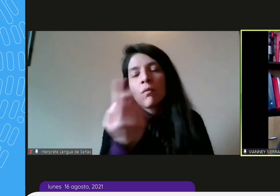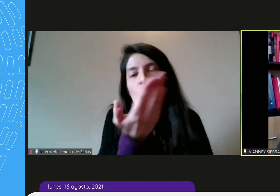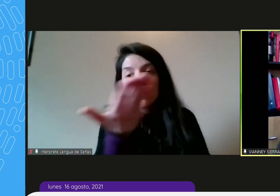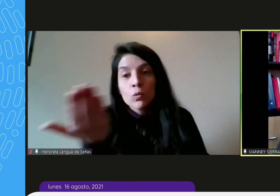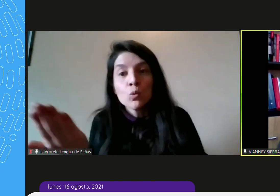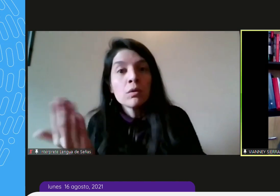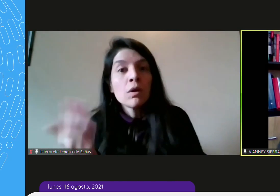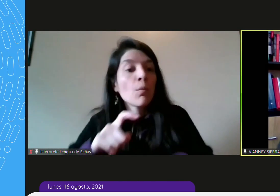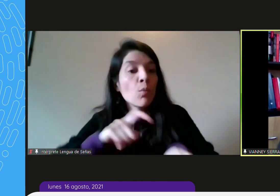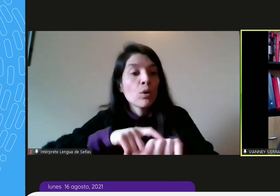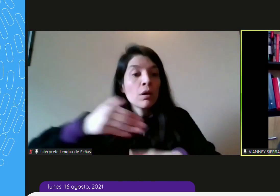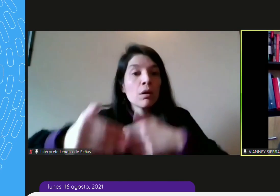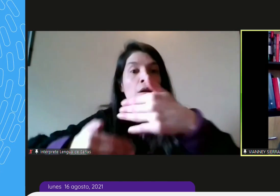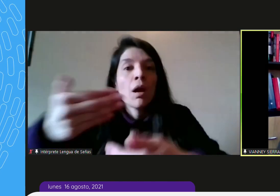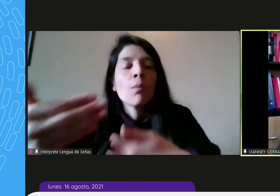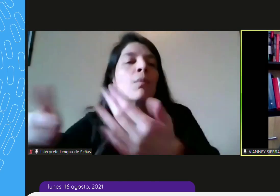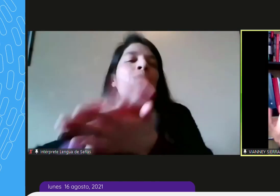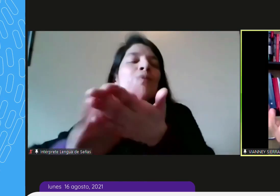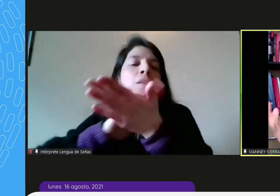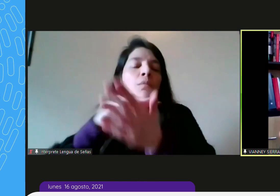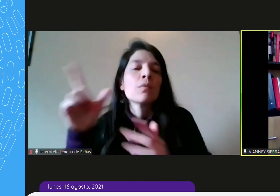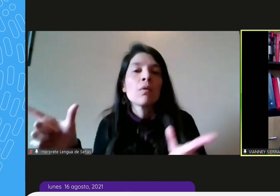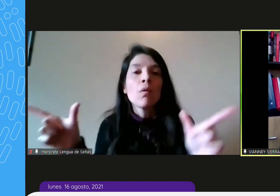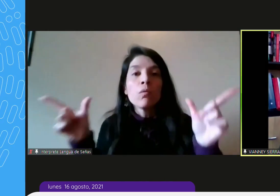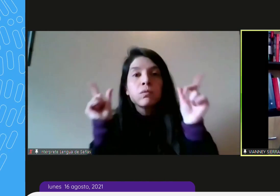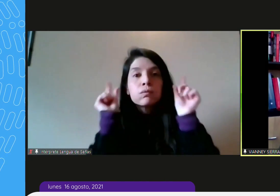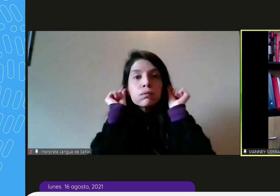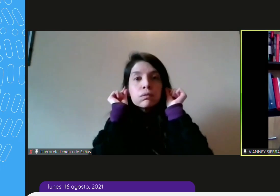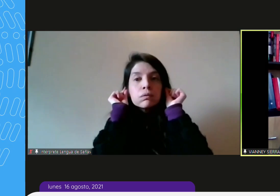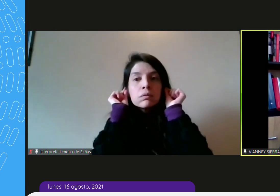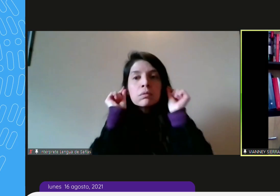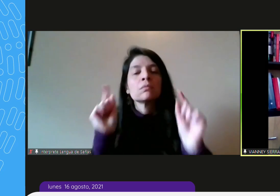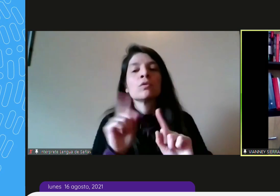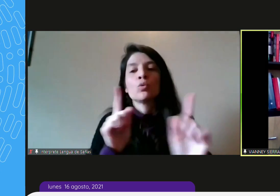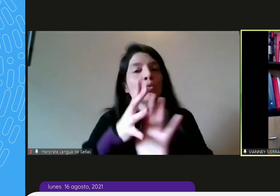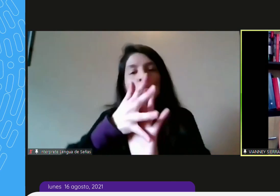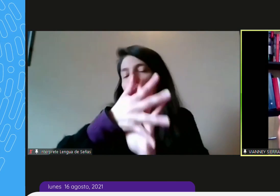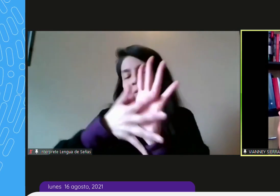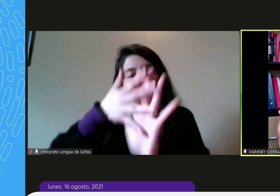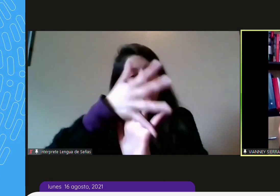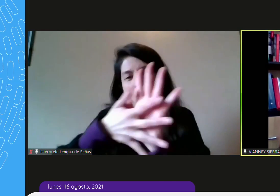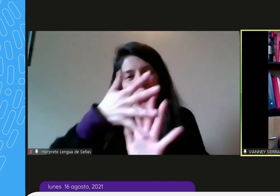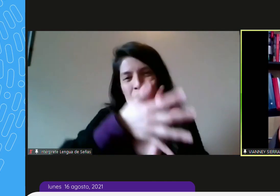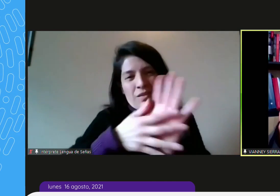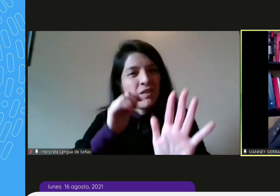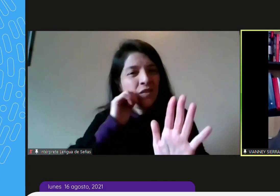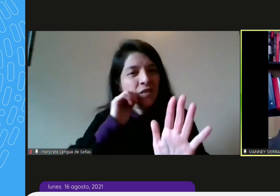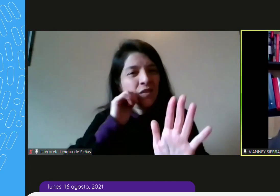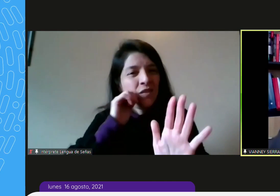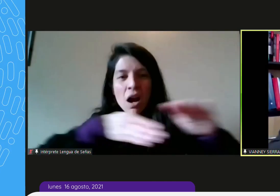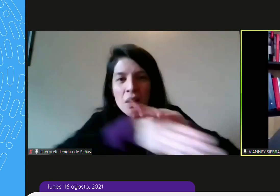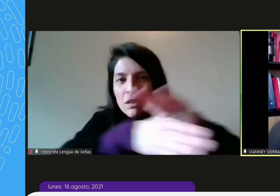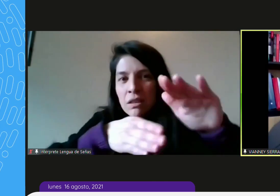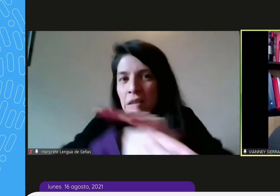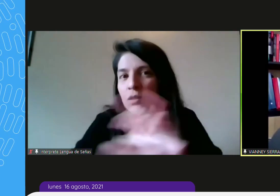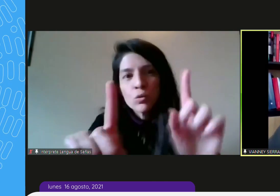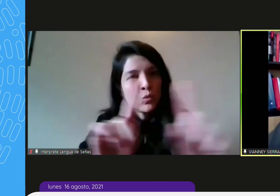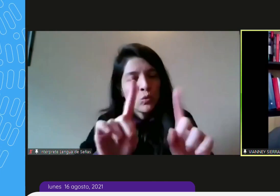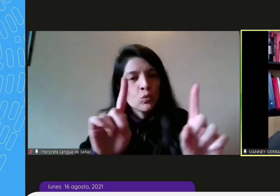del tiempo, perdiera su audición. No sería la lengua de señas su lengua de acceso, sino que sería una